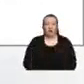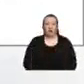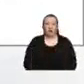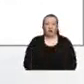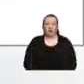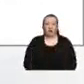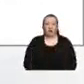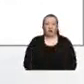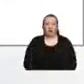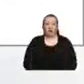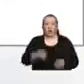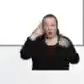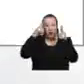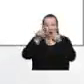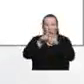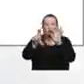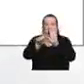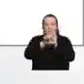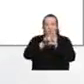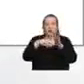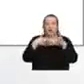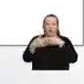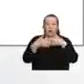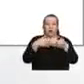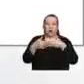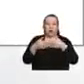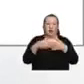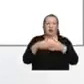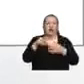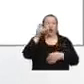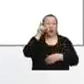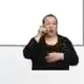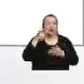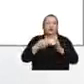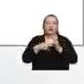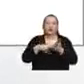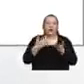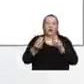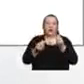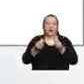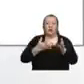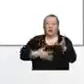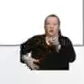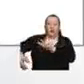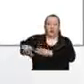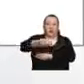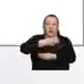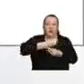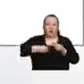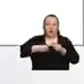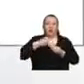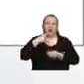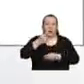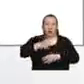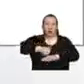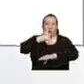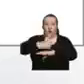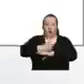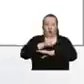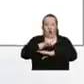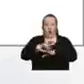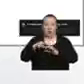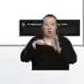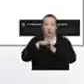de acuerdo con la ley panameña lo que hizo el alza fue un traspaso lo dice textualmente la resolución de la superintendencia esta